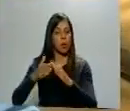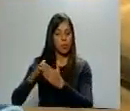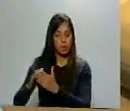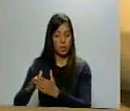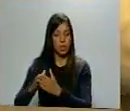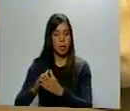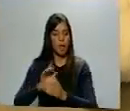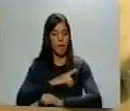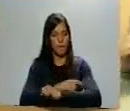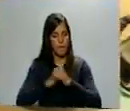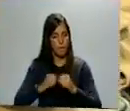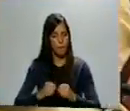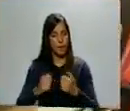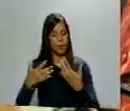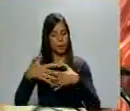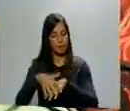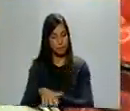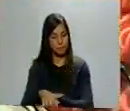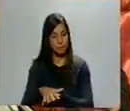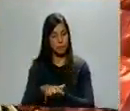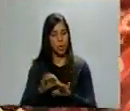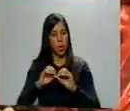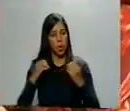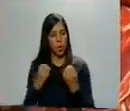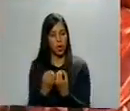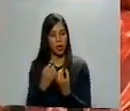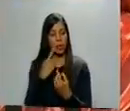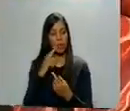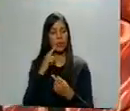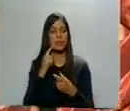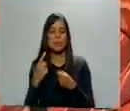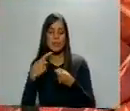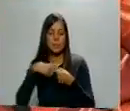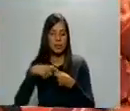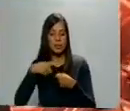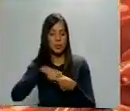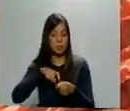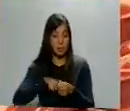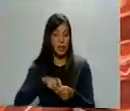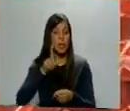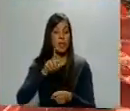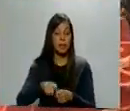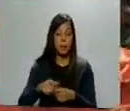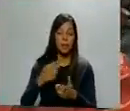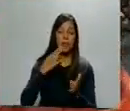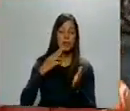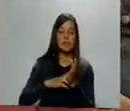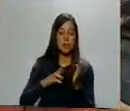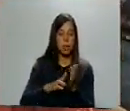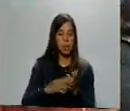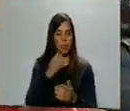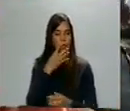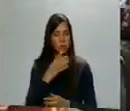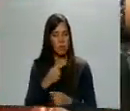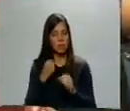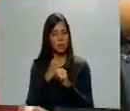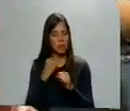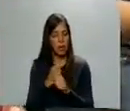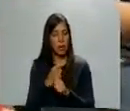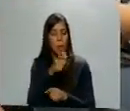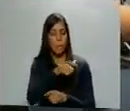la integración y articulación de los órganos y entes que la conforman y contribuir a asegurar el bienestar integral de